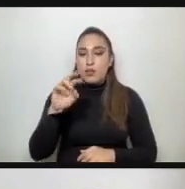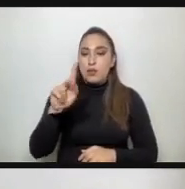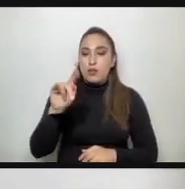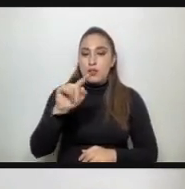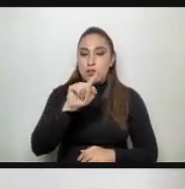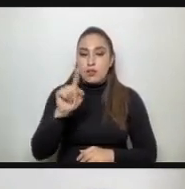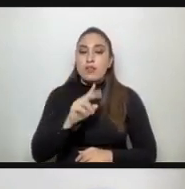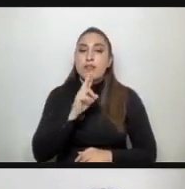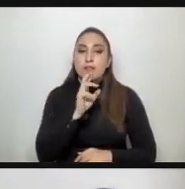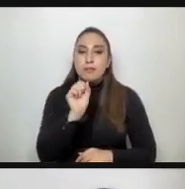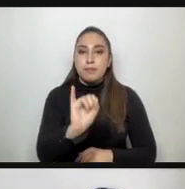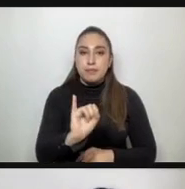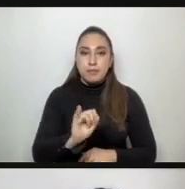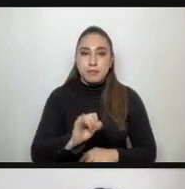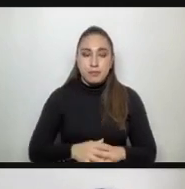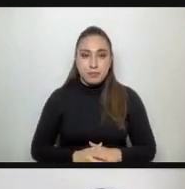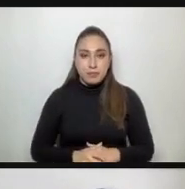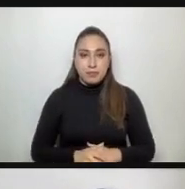Frida Guillén, a favor.